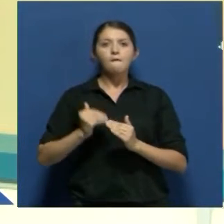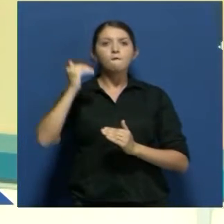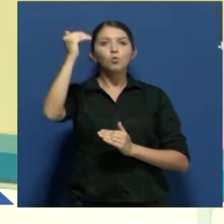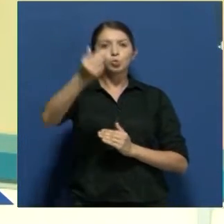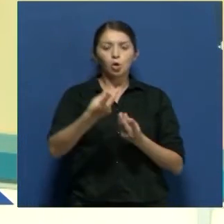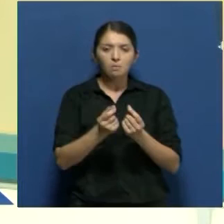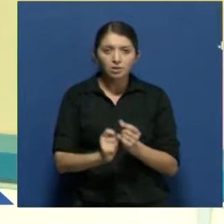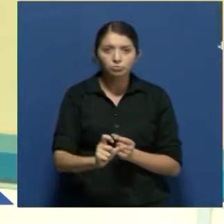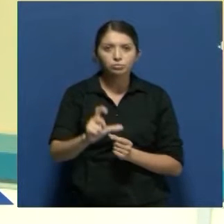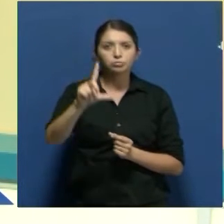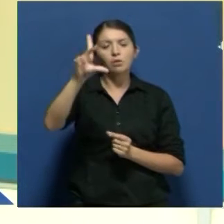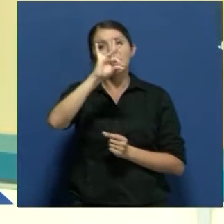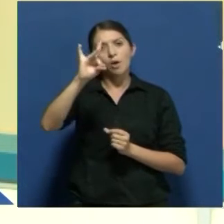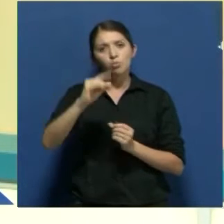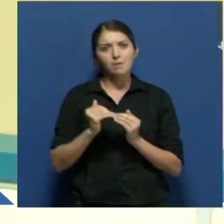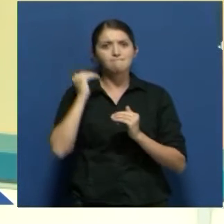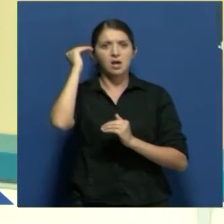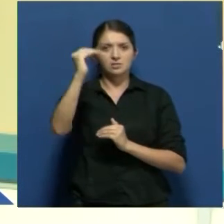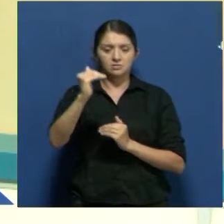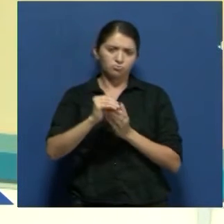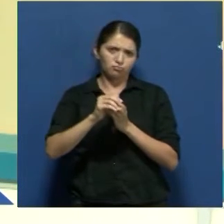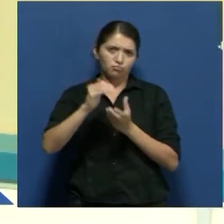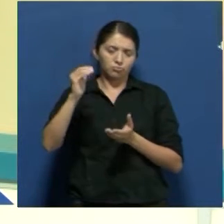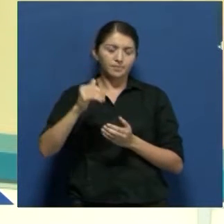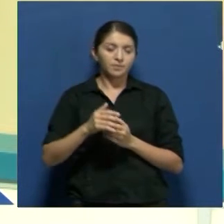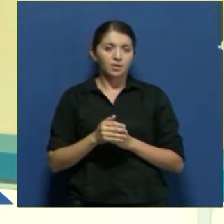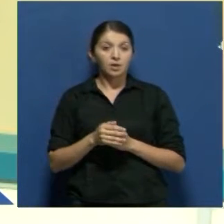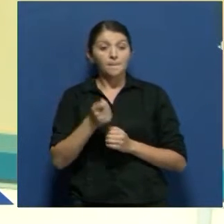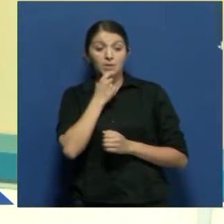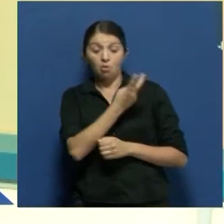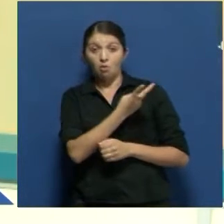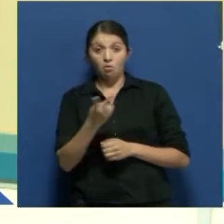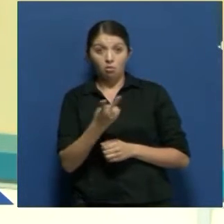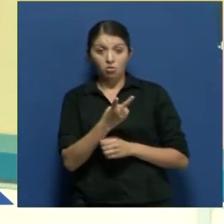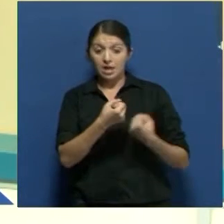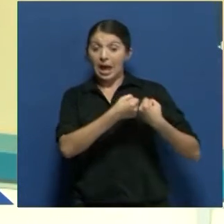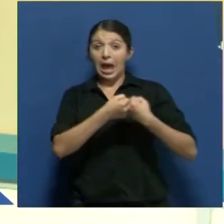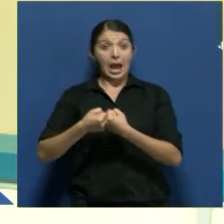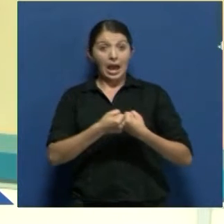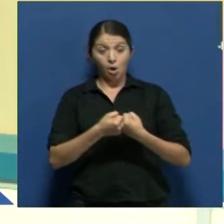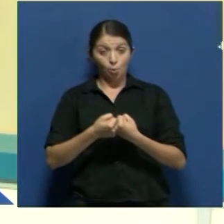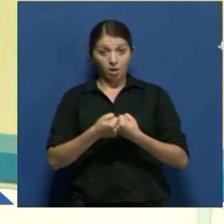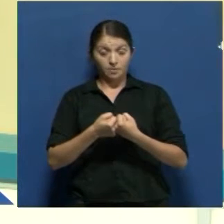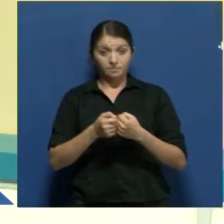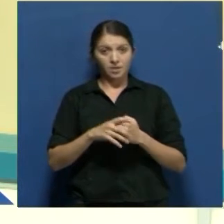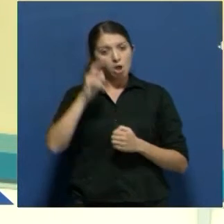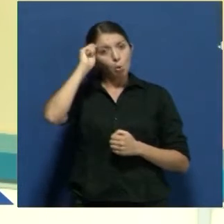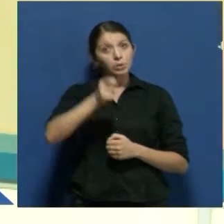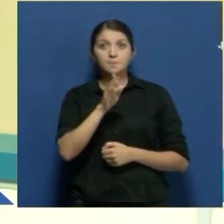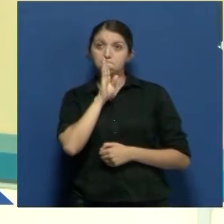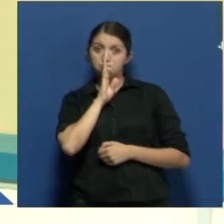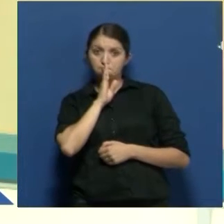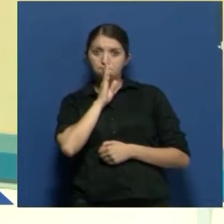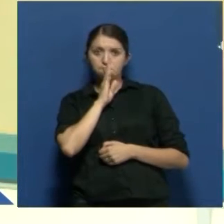negociación y en un acuerdo que podría darse si las partes pactan finalmente y la justicia no interviene. ¿Se